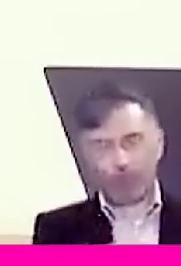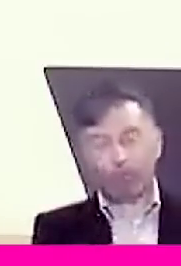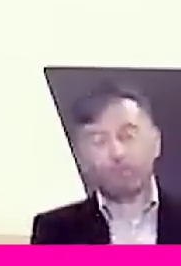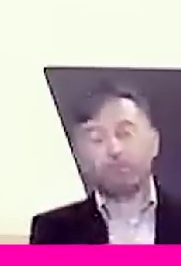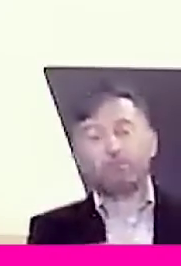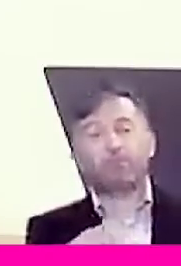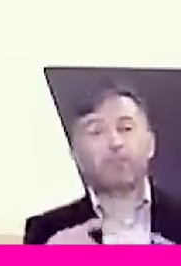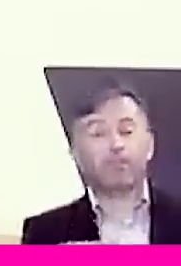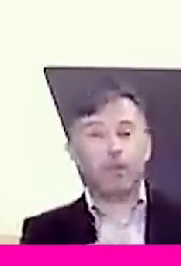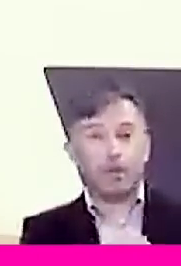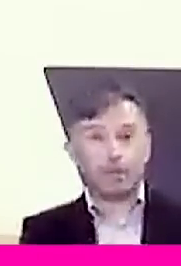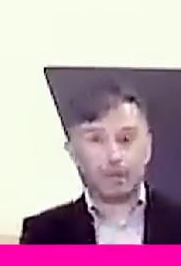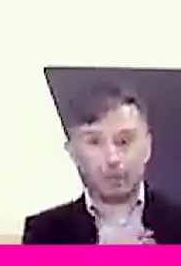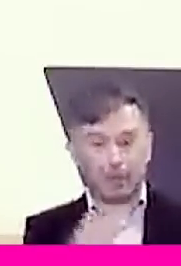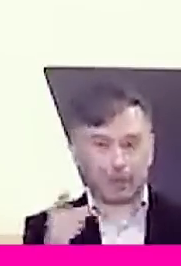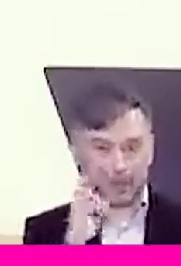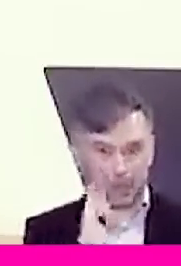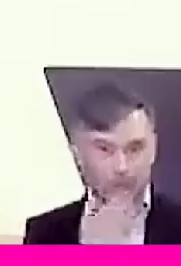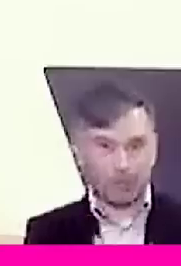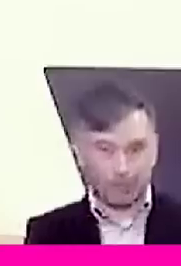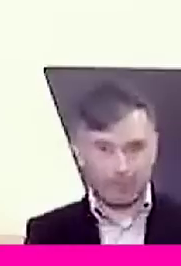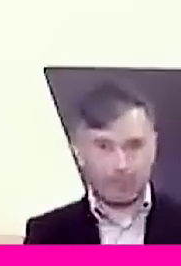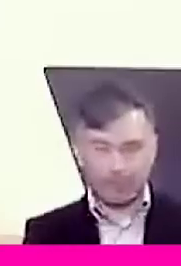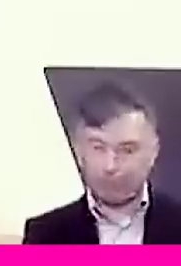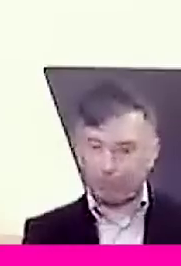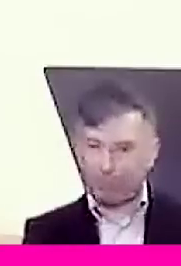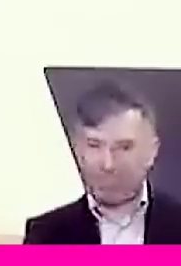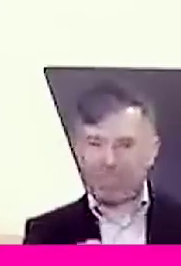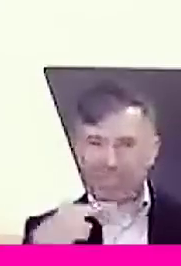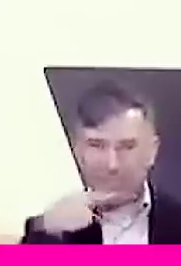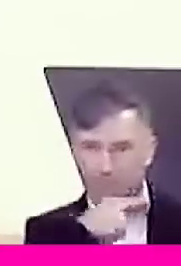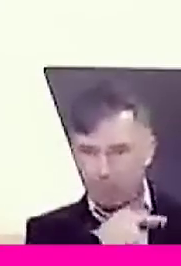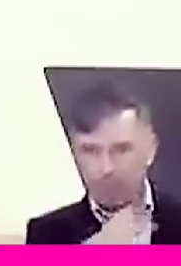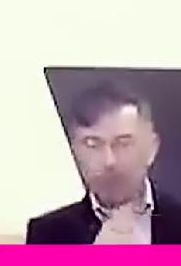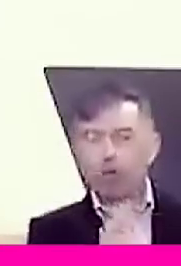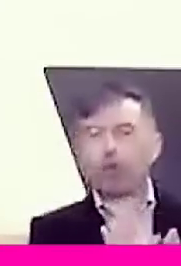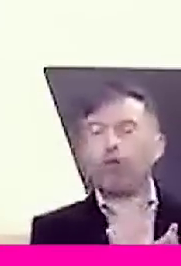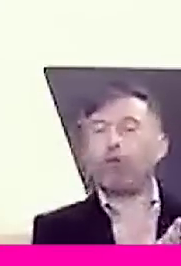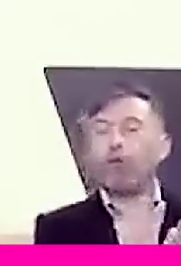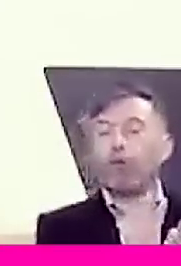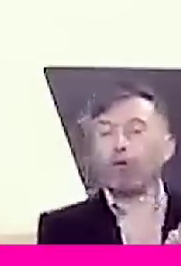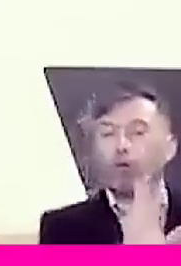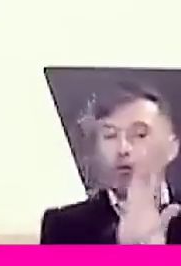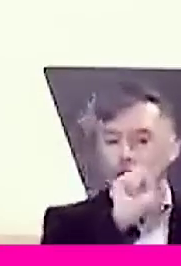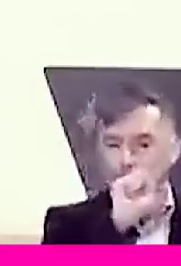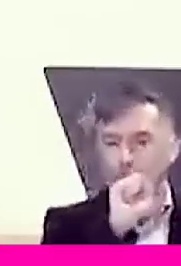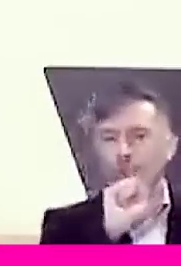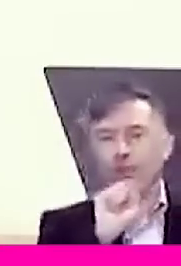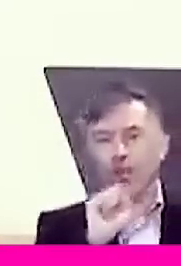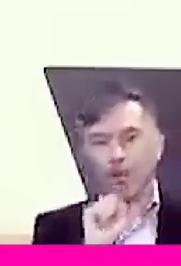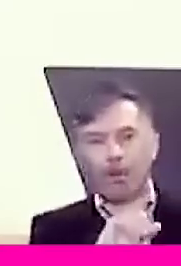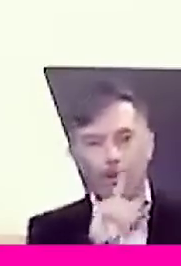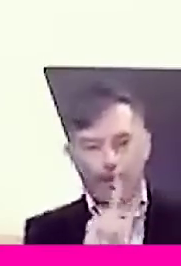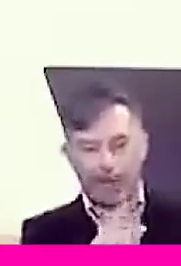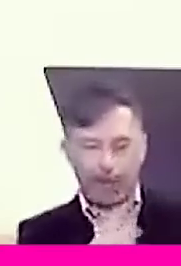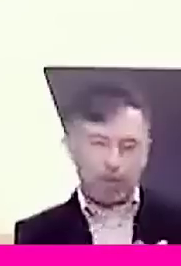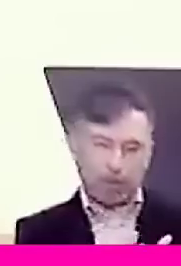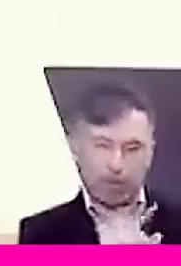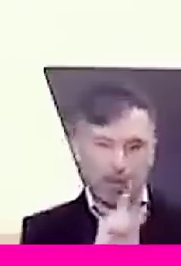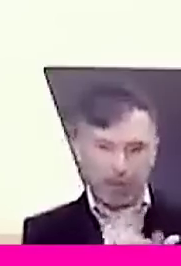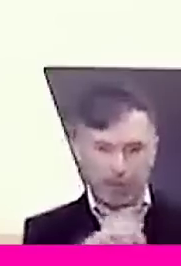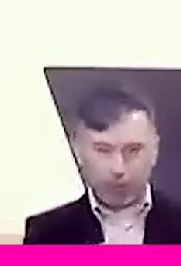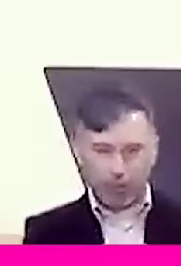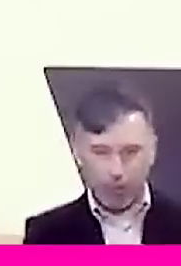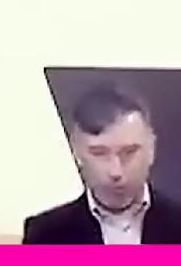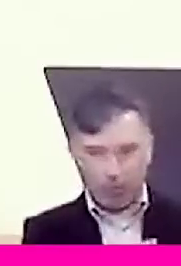y de quienes tendrán que resolver Me parece de manera inminente la constitucionalidad de legalidad de las reformas del Plan B que detengan este auténtico